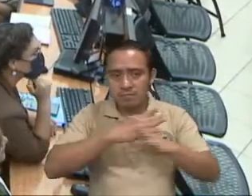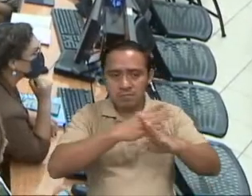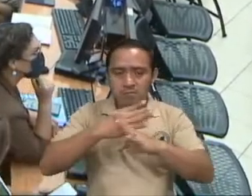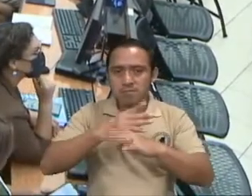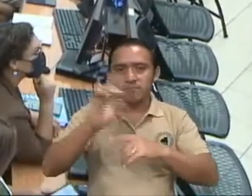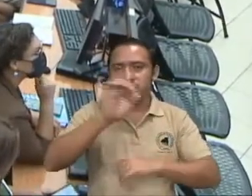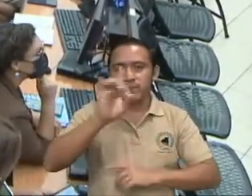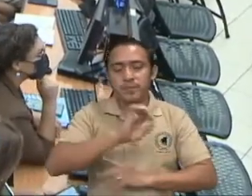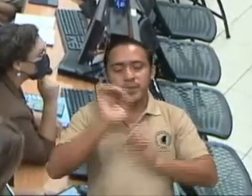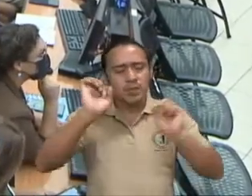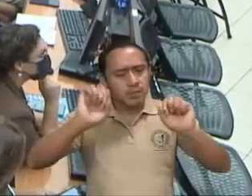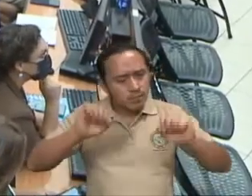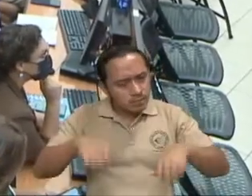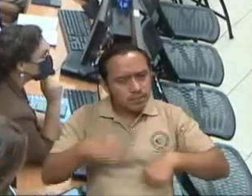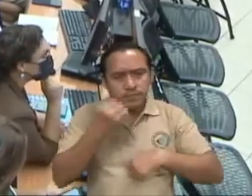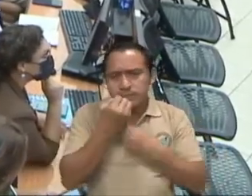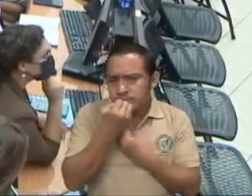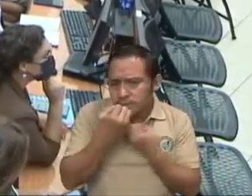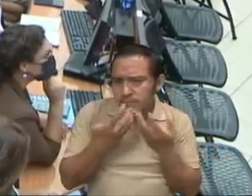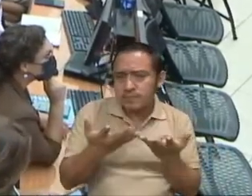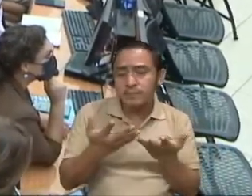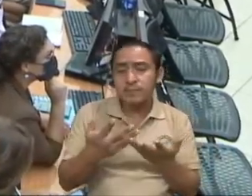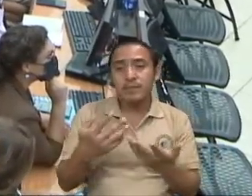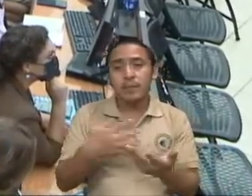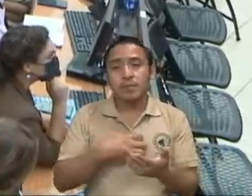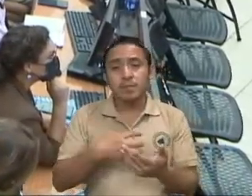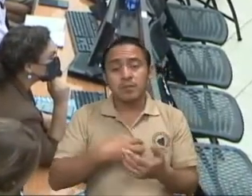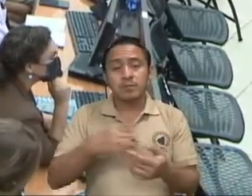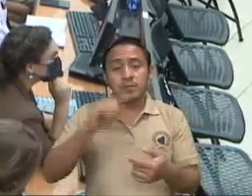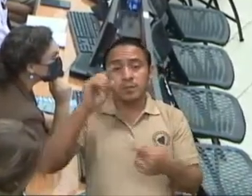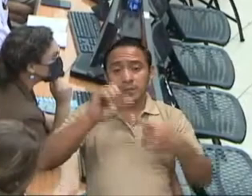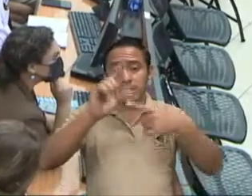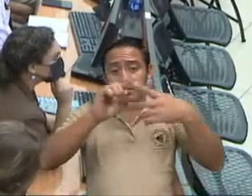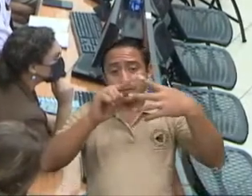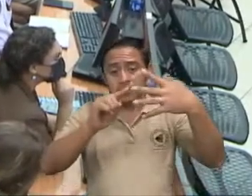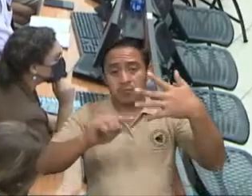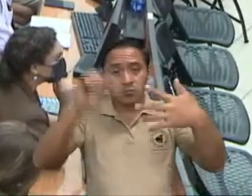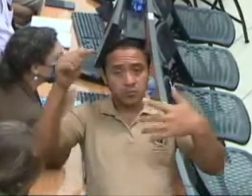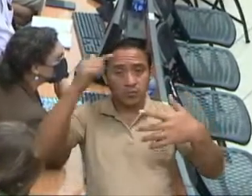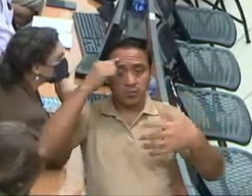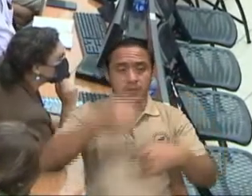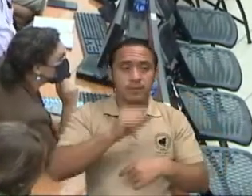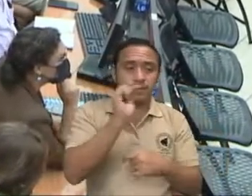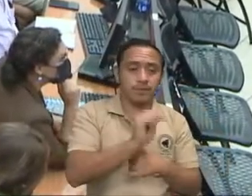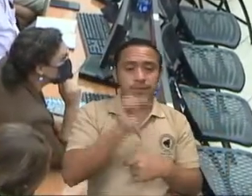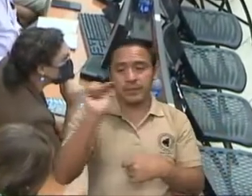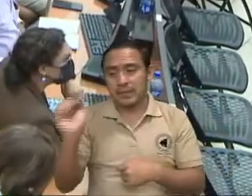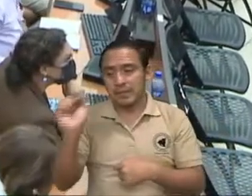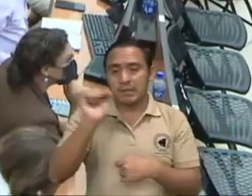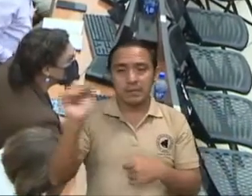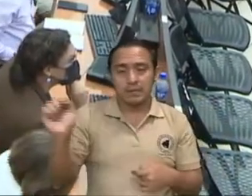Lo único que podría decir que obligación de cada gobierno, sea este